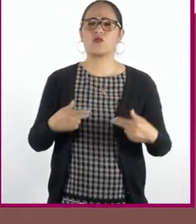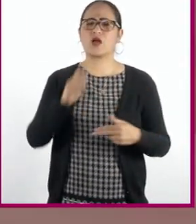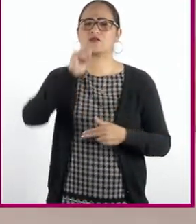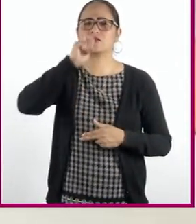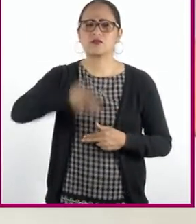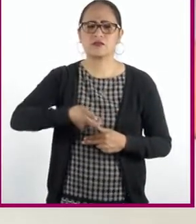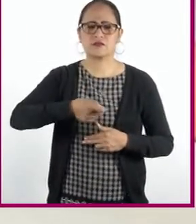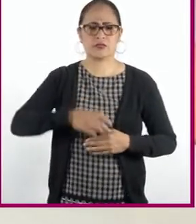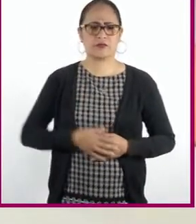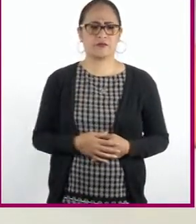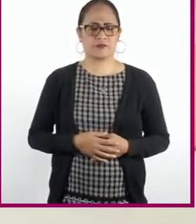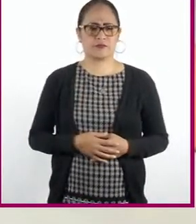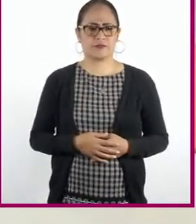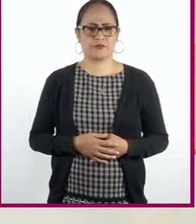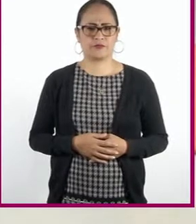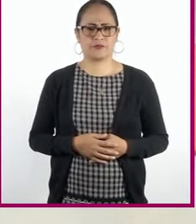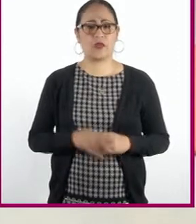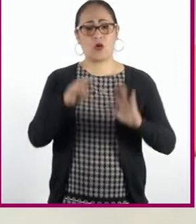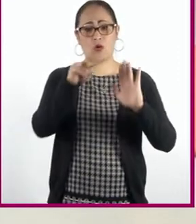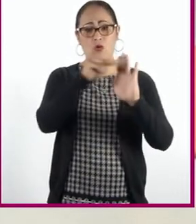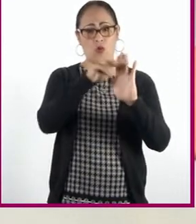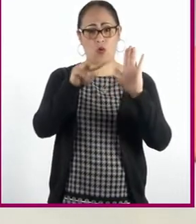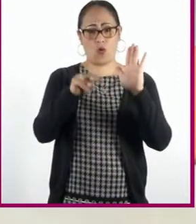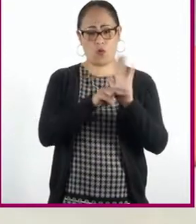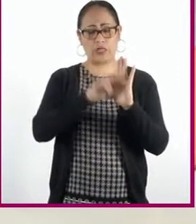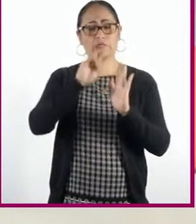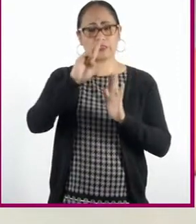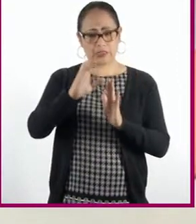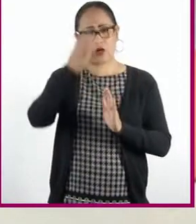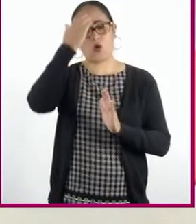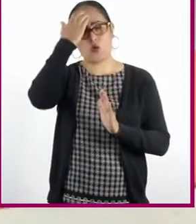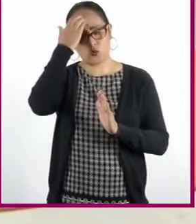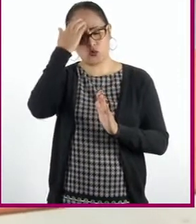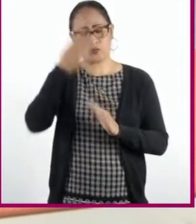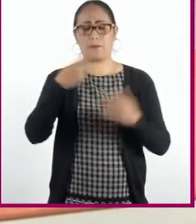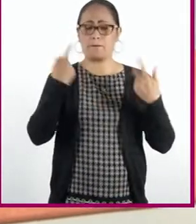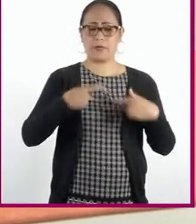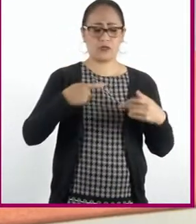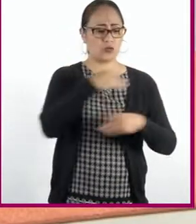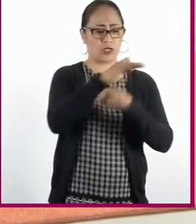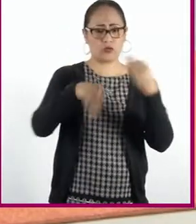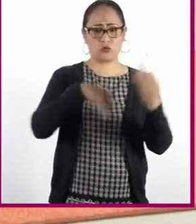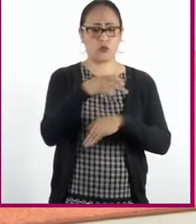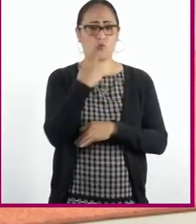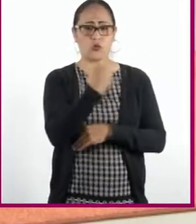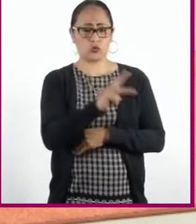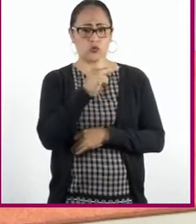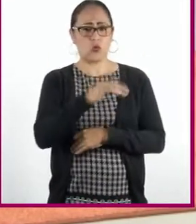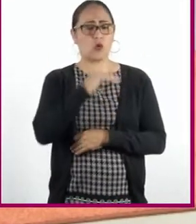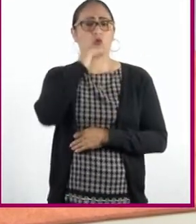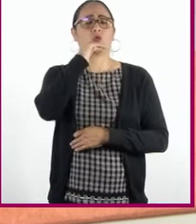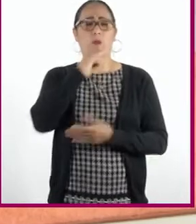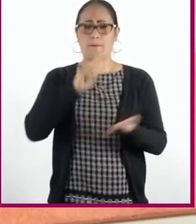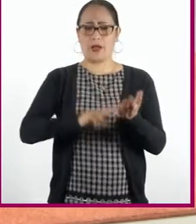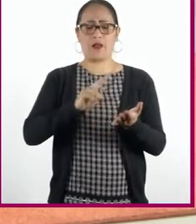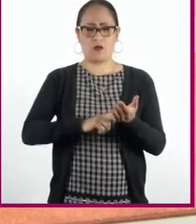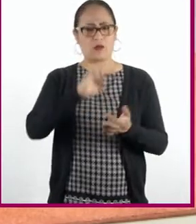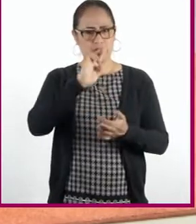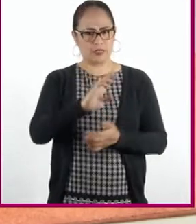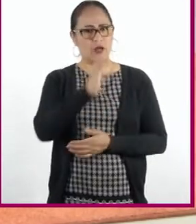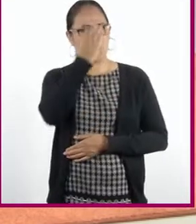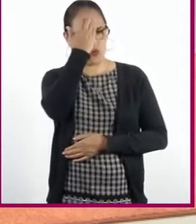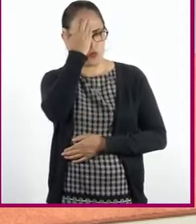derechos humanos son normas que reconocen y protegen la dignidad de todos los seres humanos. Estos derechos